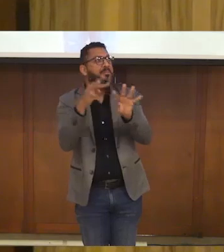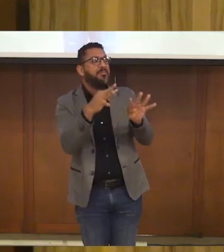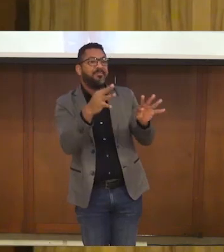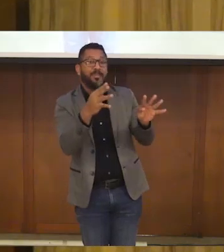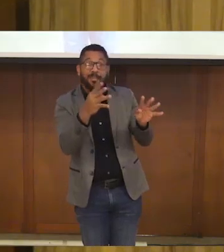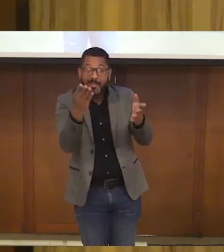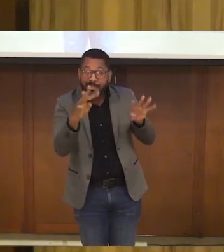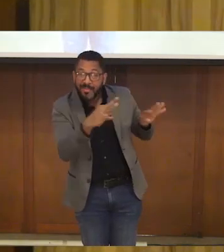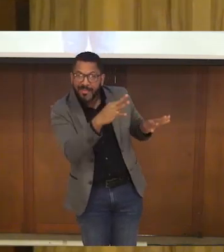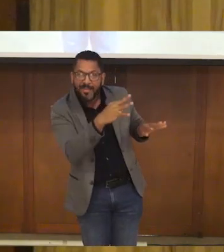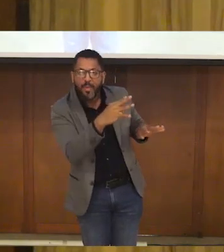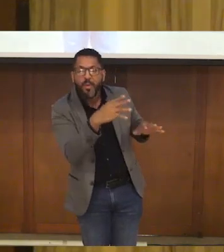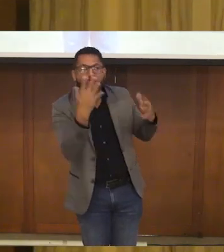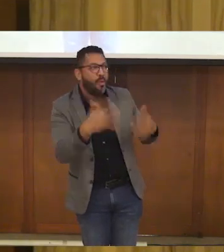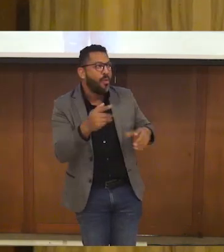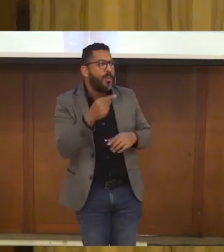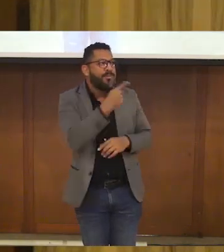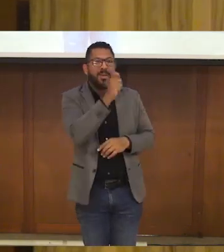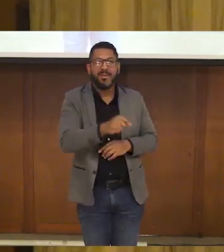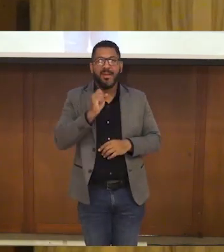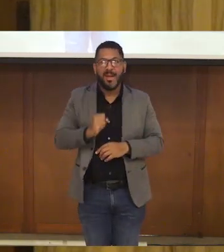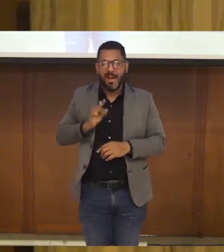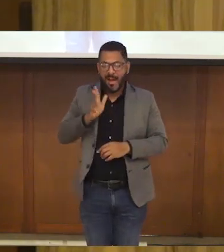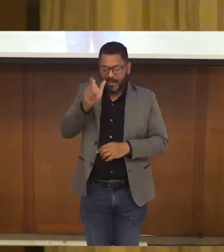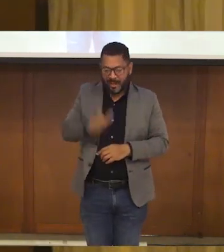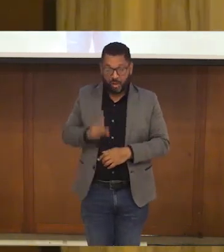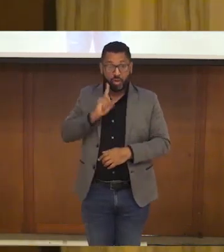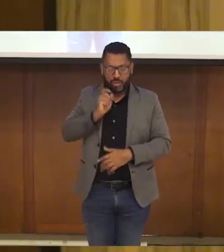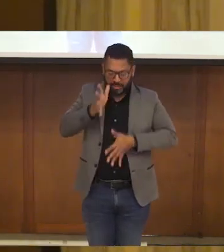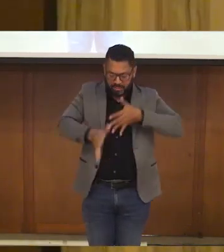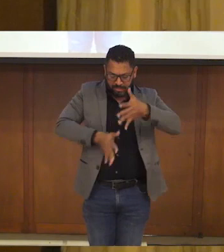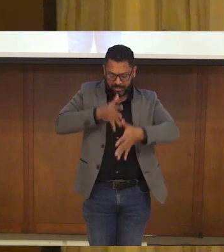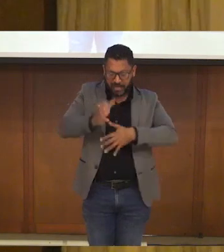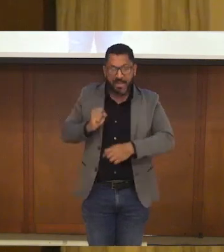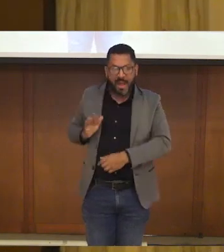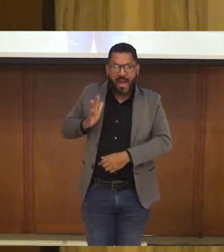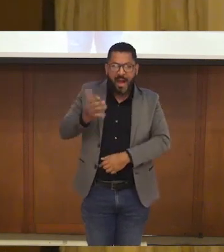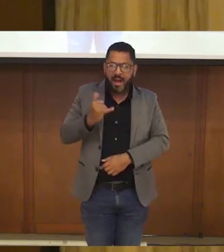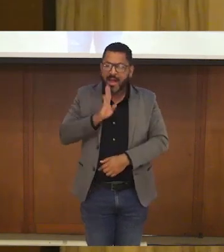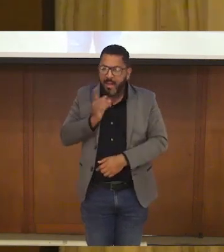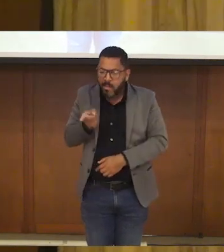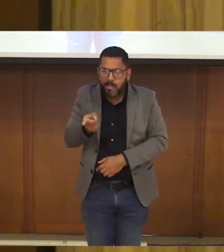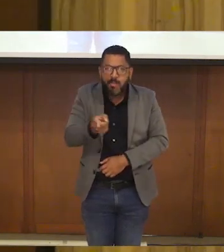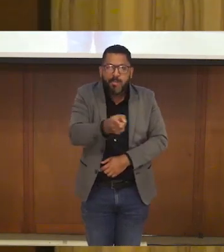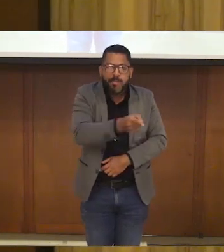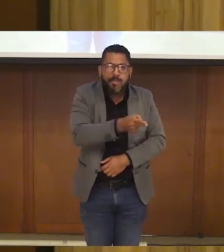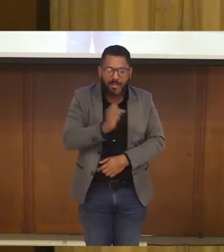Como pudieron ver, en esta se apreció la narración de una persona sorda relatando el evento